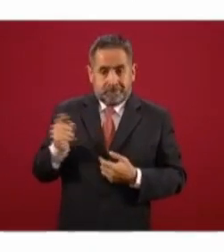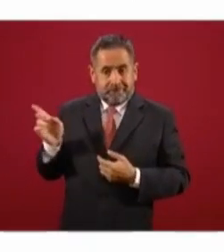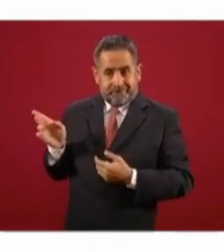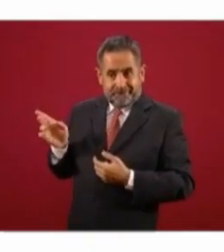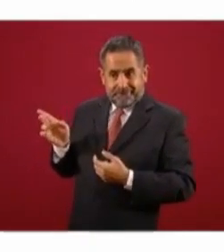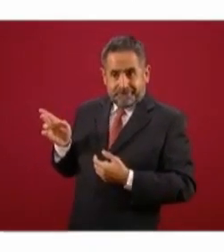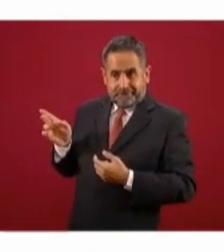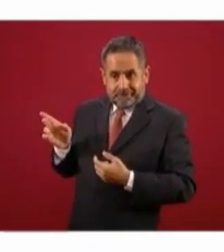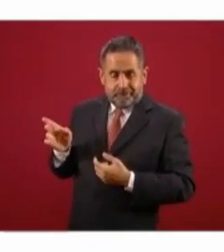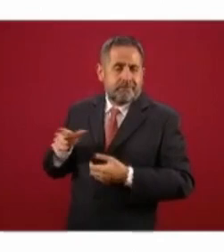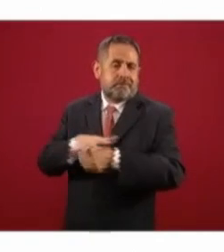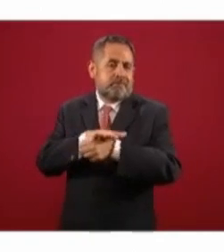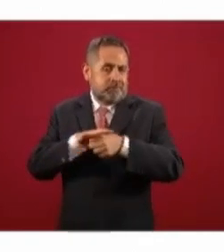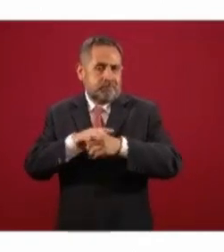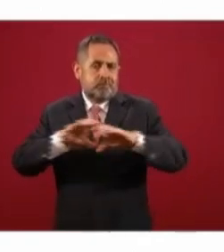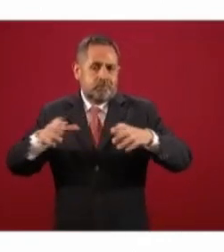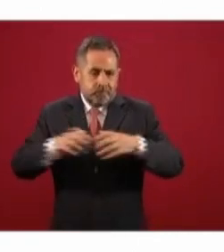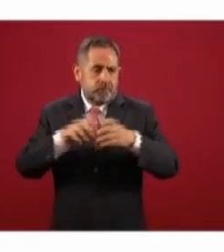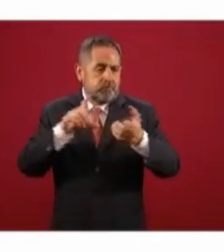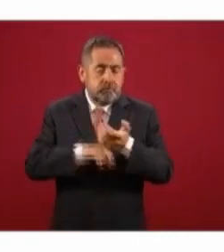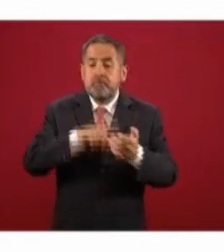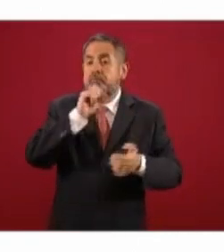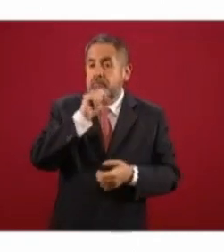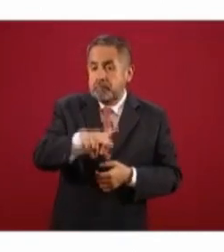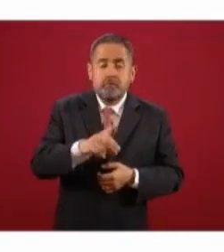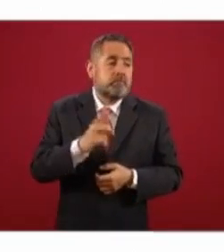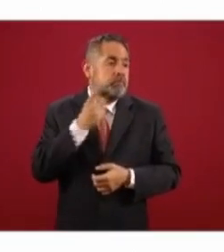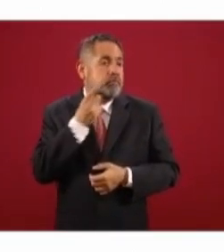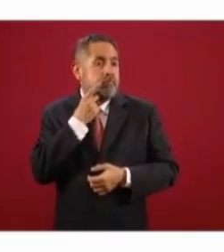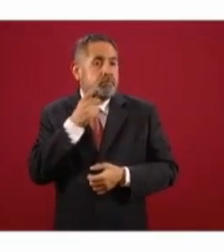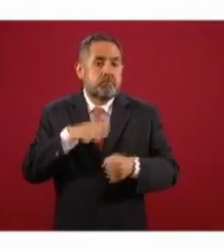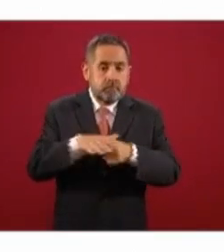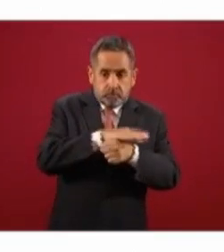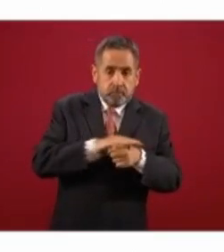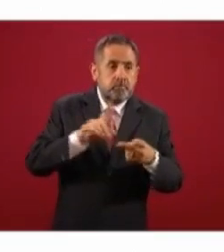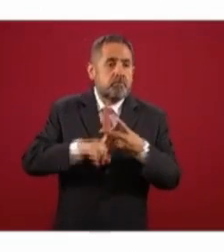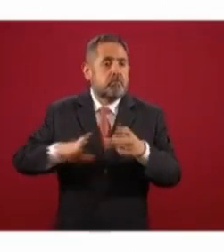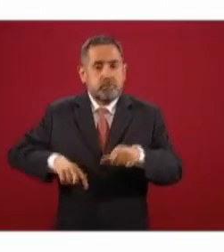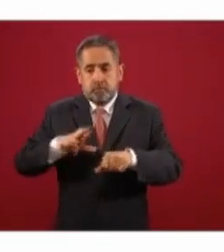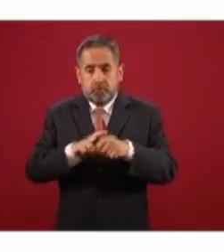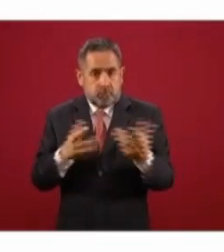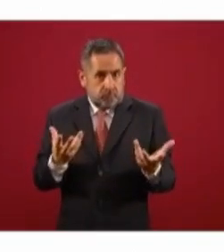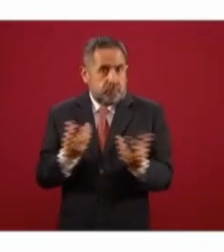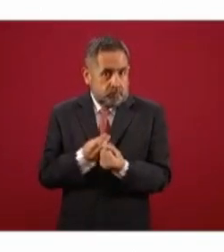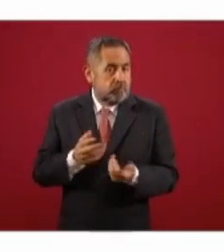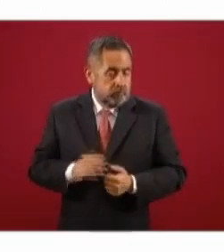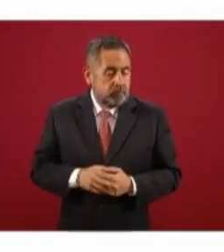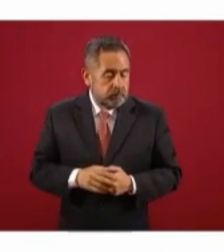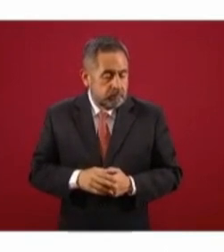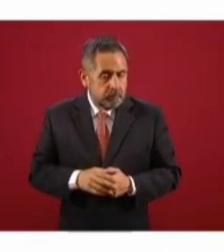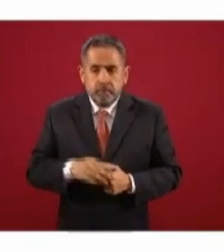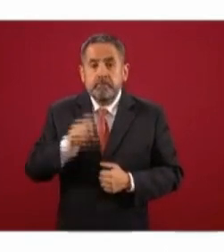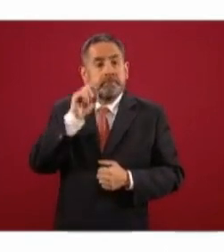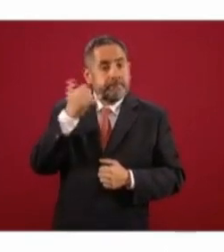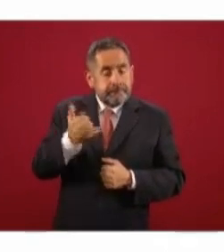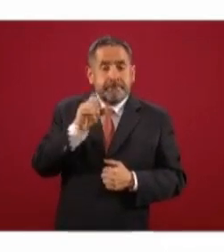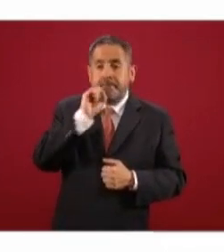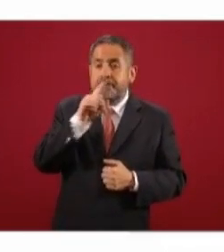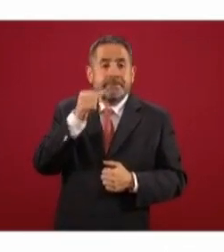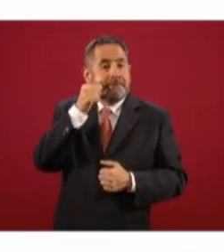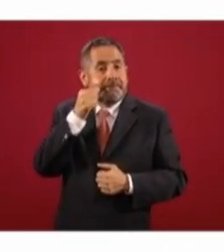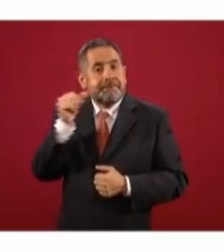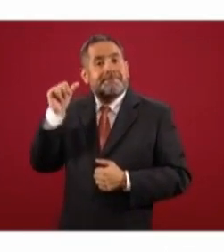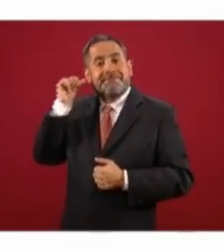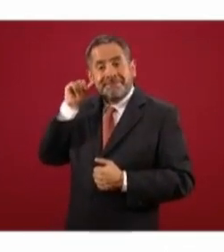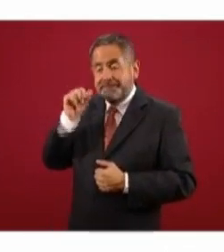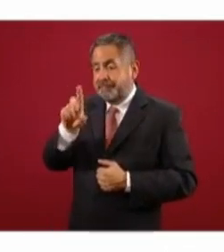Judicial local, el Poder Legislativo y el Ejecutivo. Y el día de ayer se publicó ya en el Diario Oficial de la